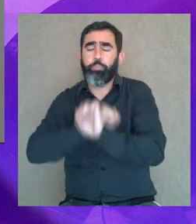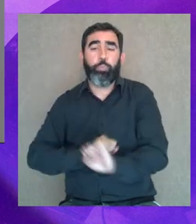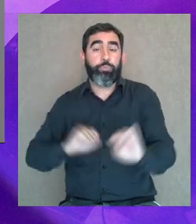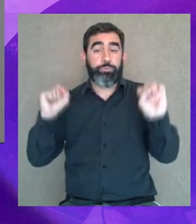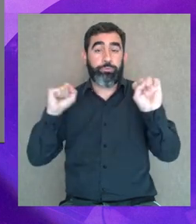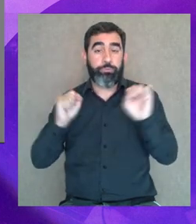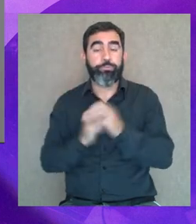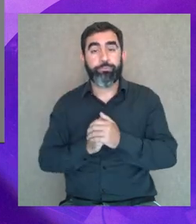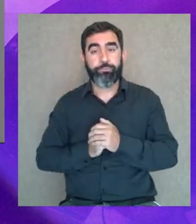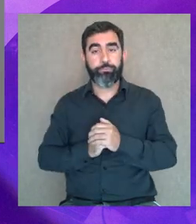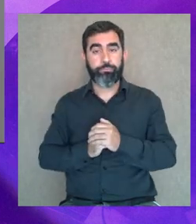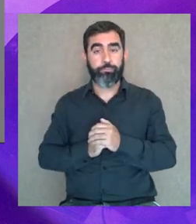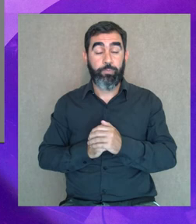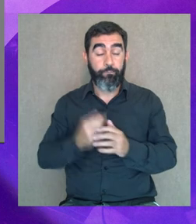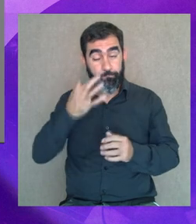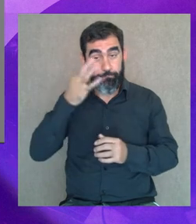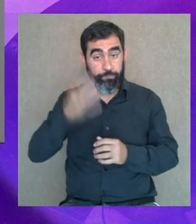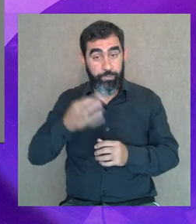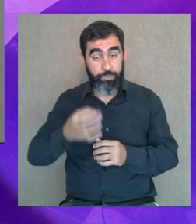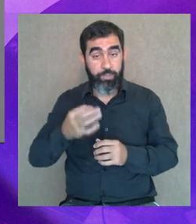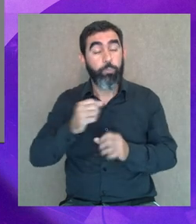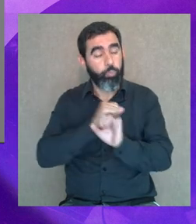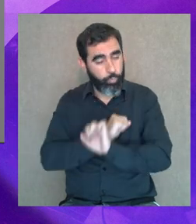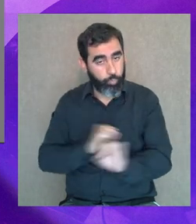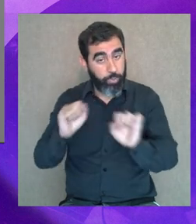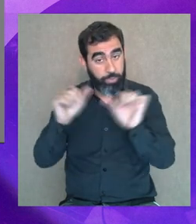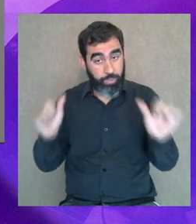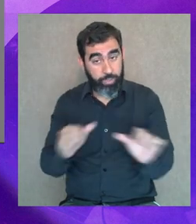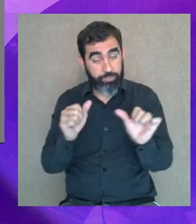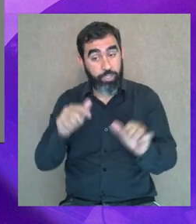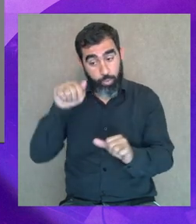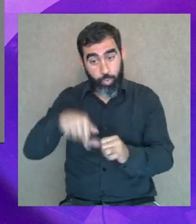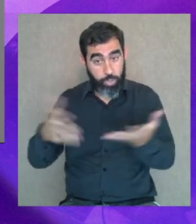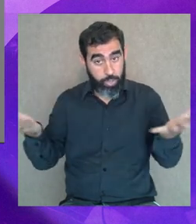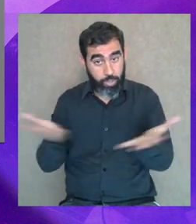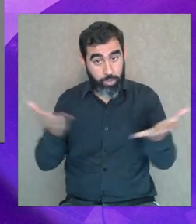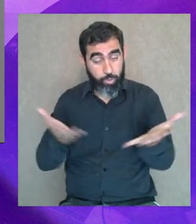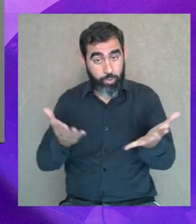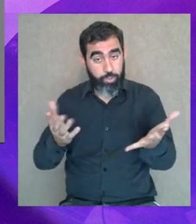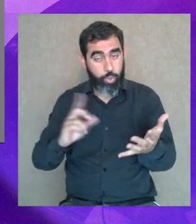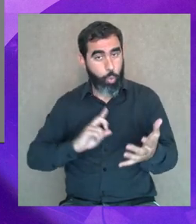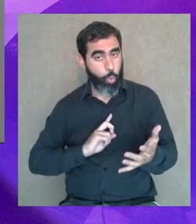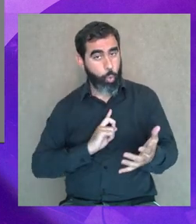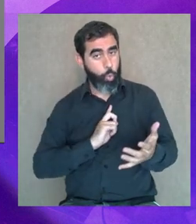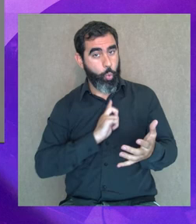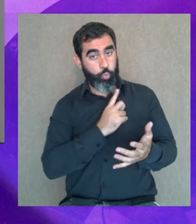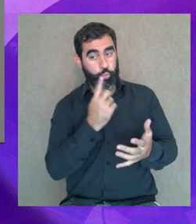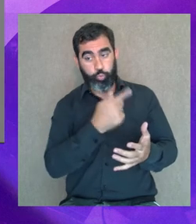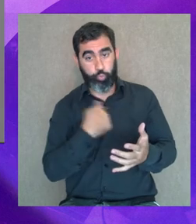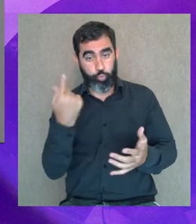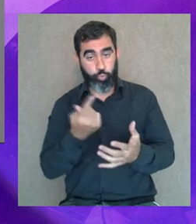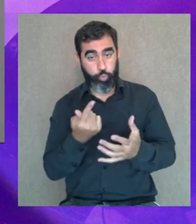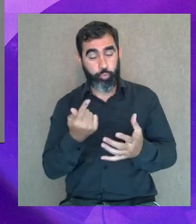que iba a ser imposible y realmente se cumplió y hoy por hoy este nos llena de orgullo a